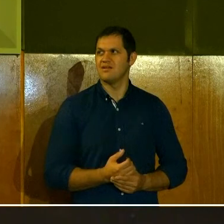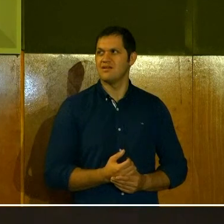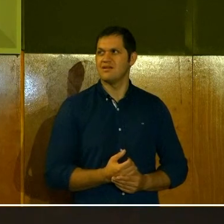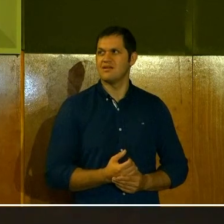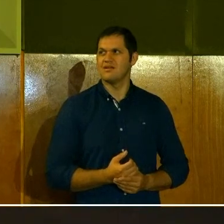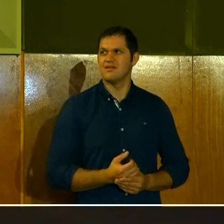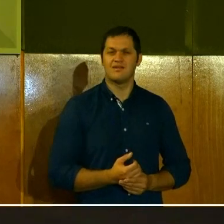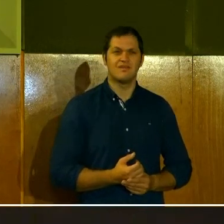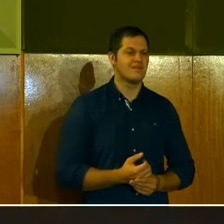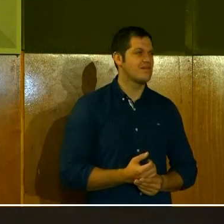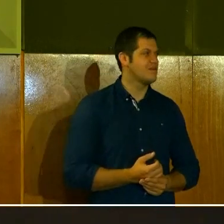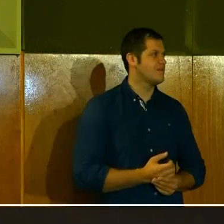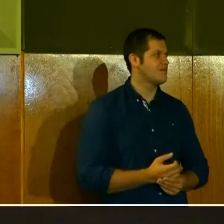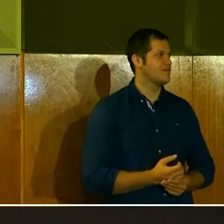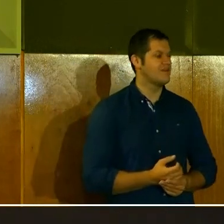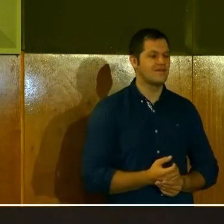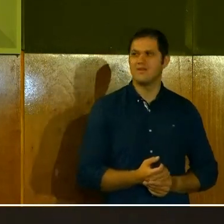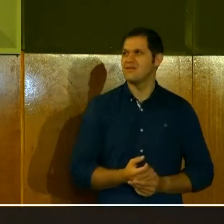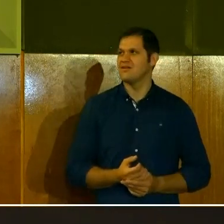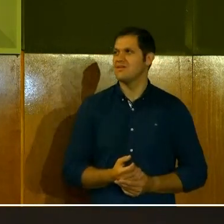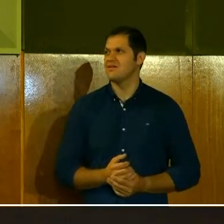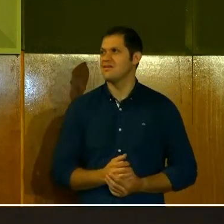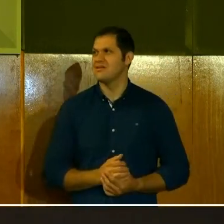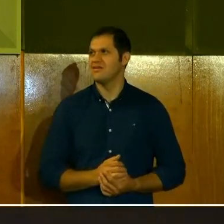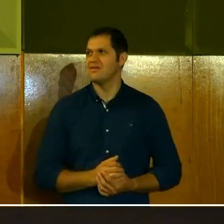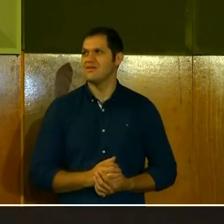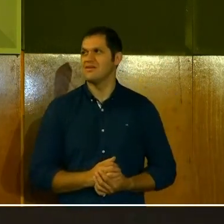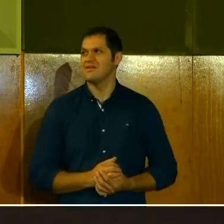participar y gracias por venir allá